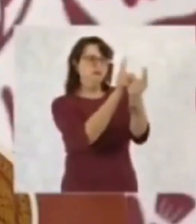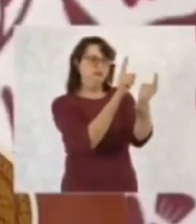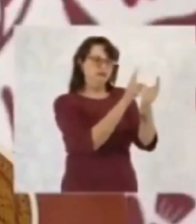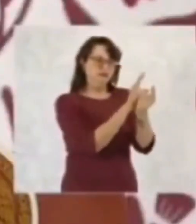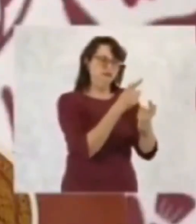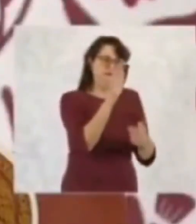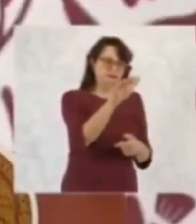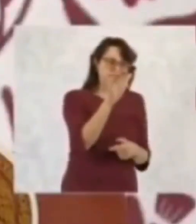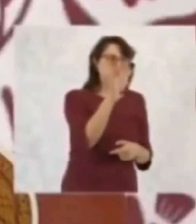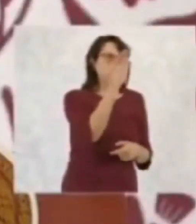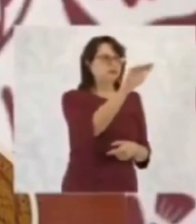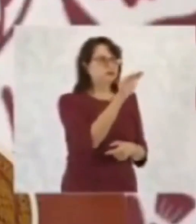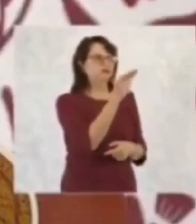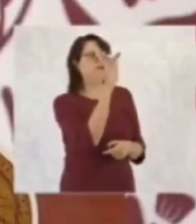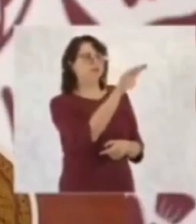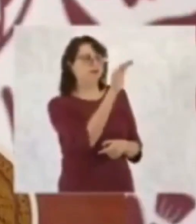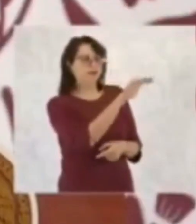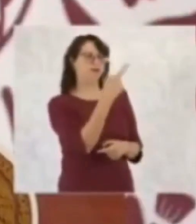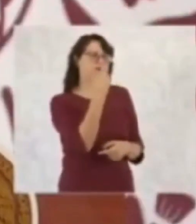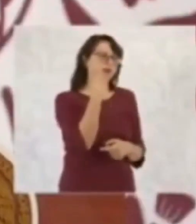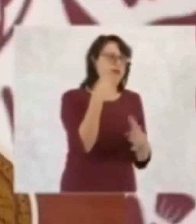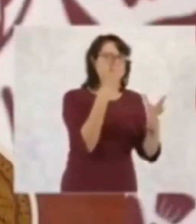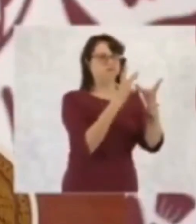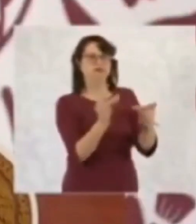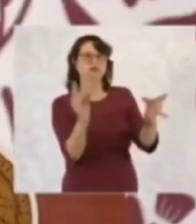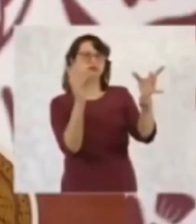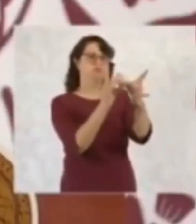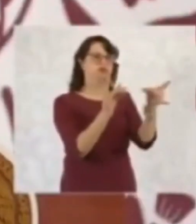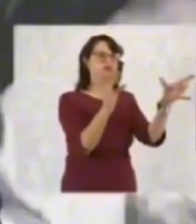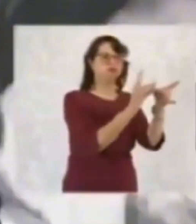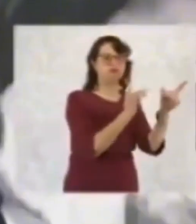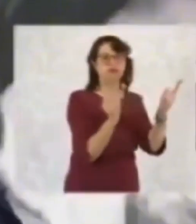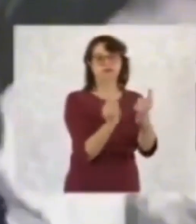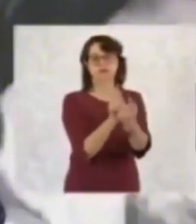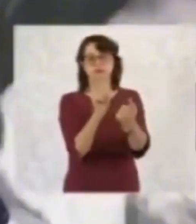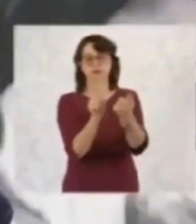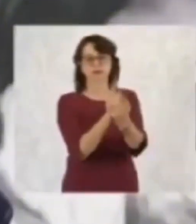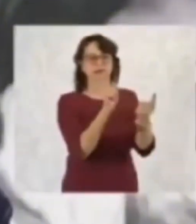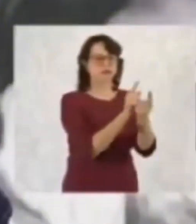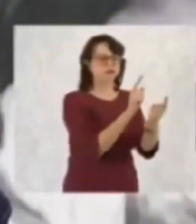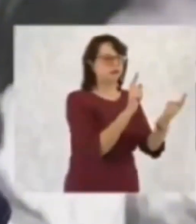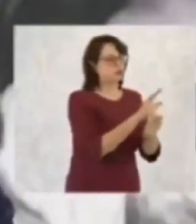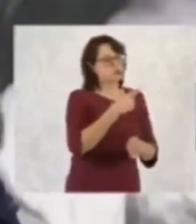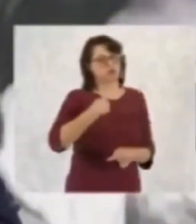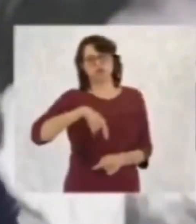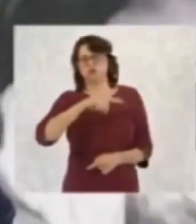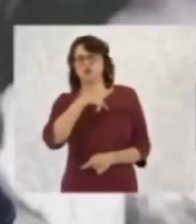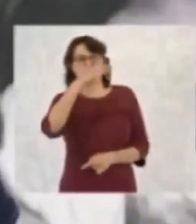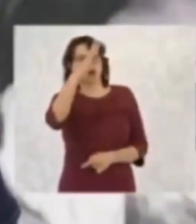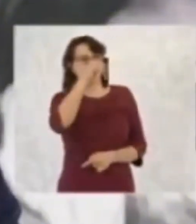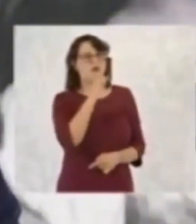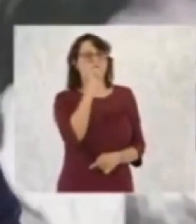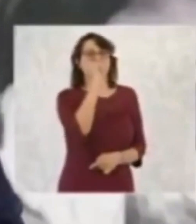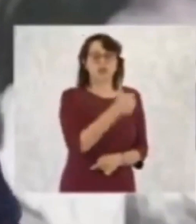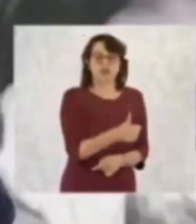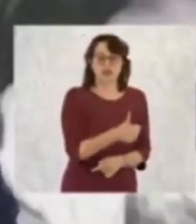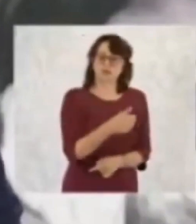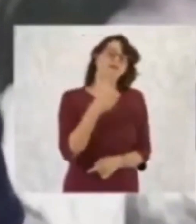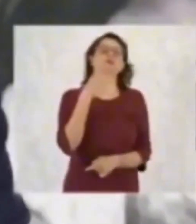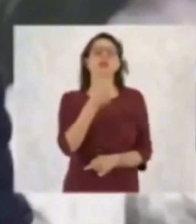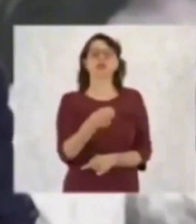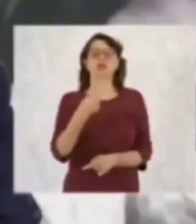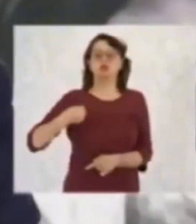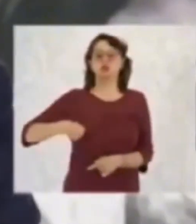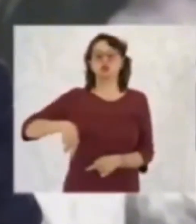la posición de México, las razones que aquí les hemos compartido, por qué no estamos de acuerdo. Vamos a dar la